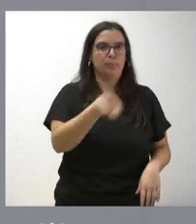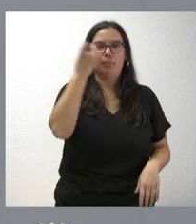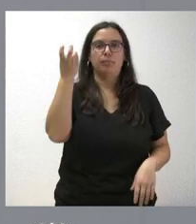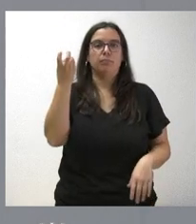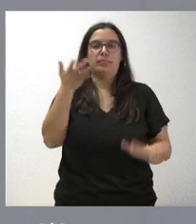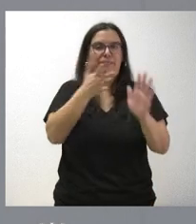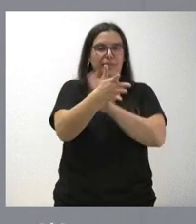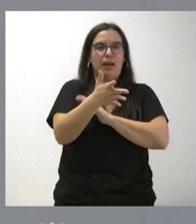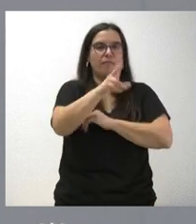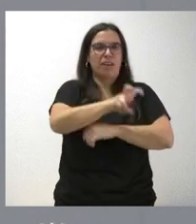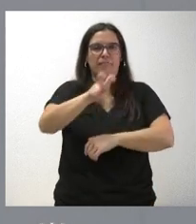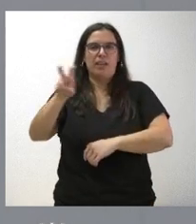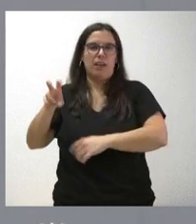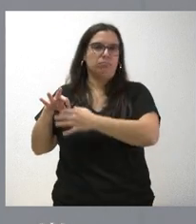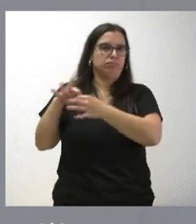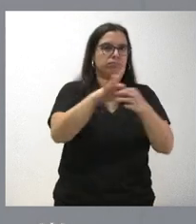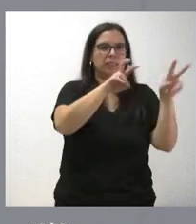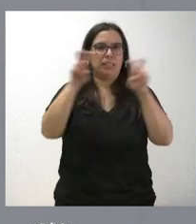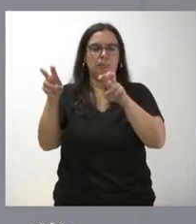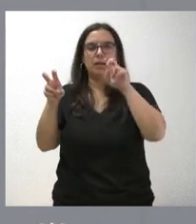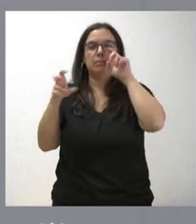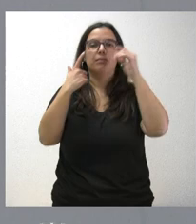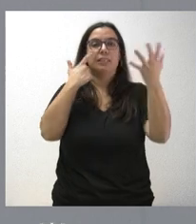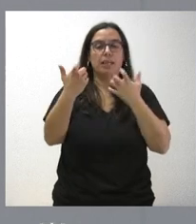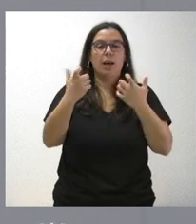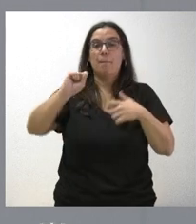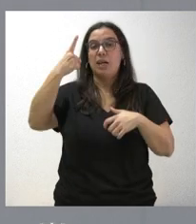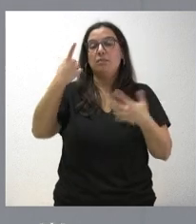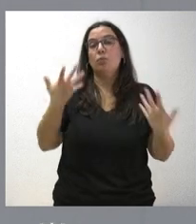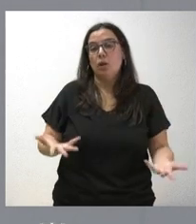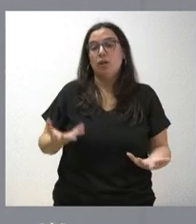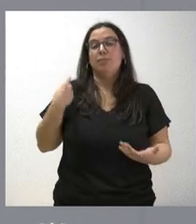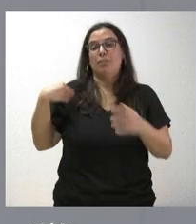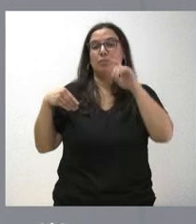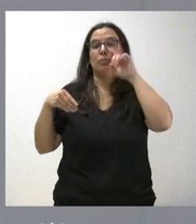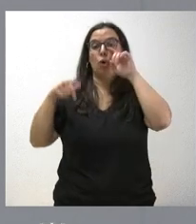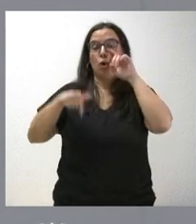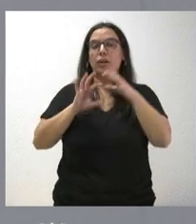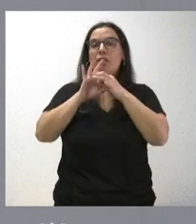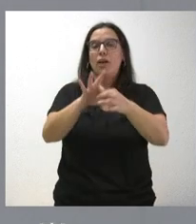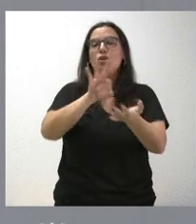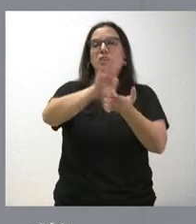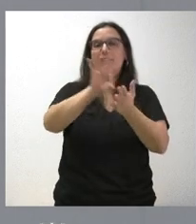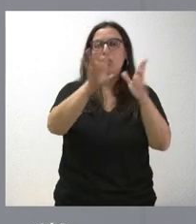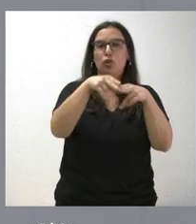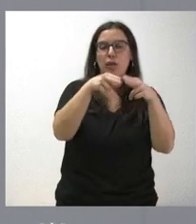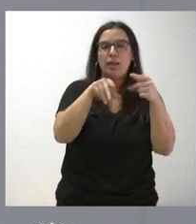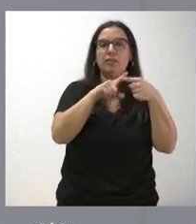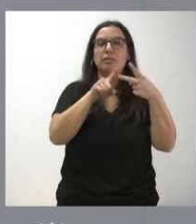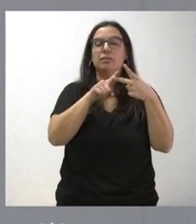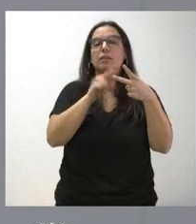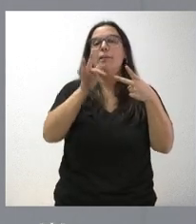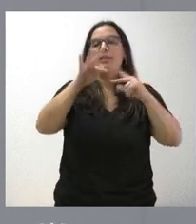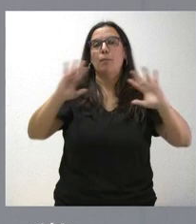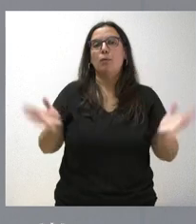ustedes una amplia relación de temas entre las que destacan fundamentalmente las que tienen que ver en el día de hoy con los servicios sociales y con la